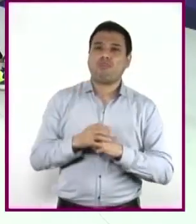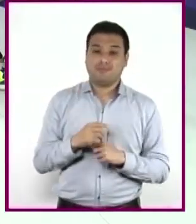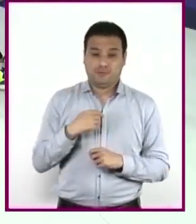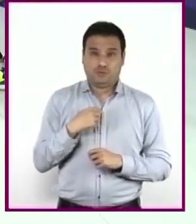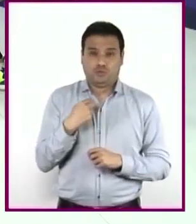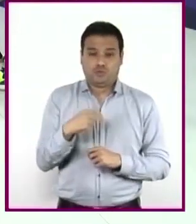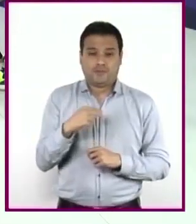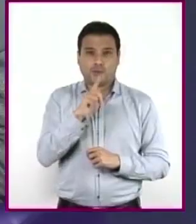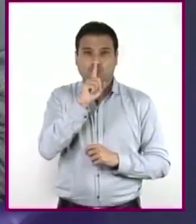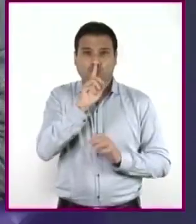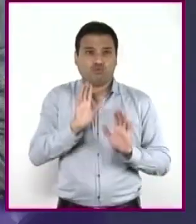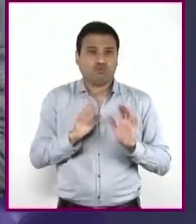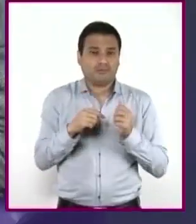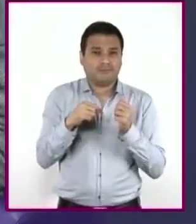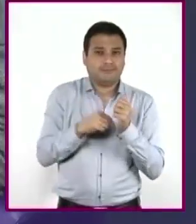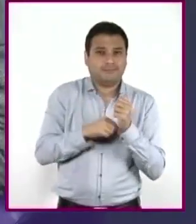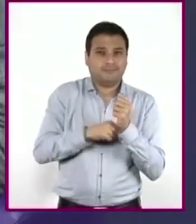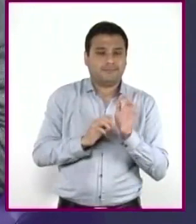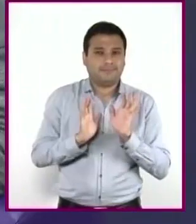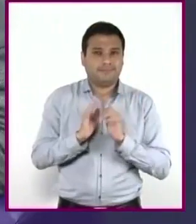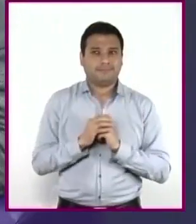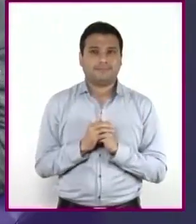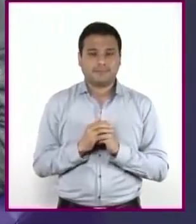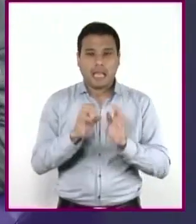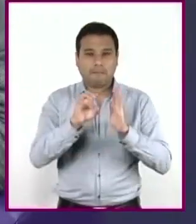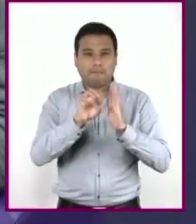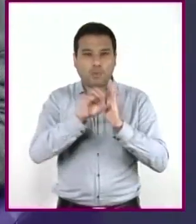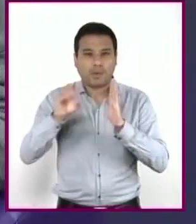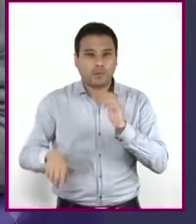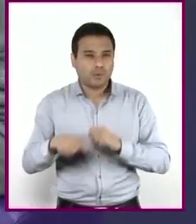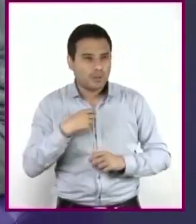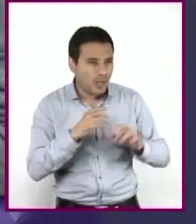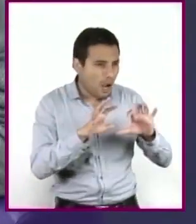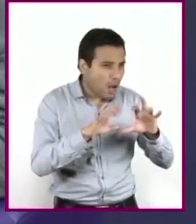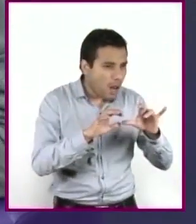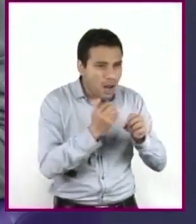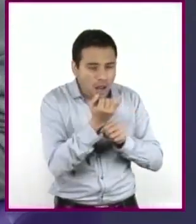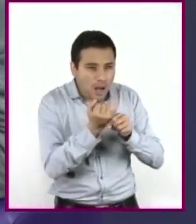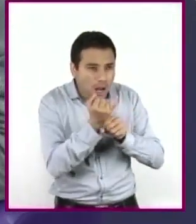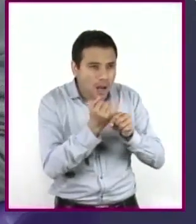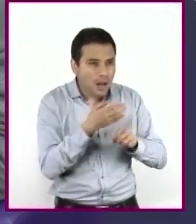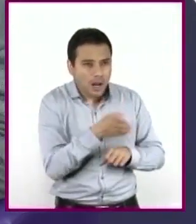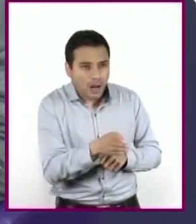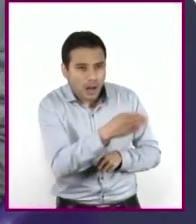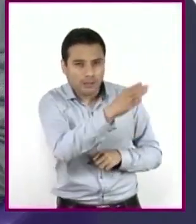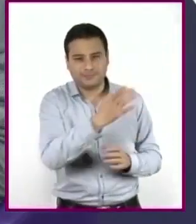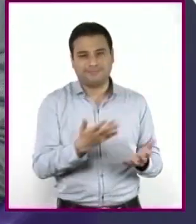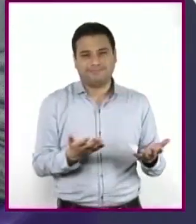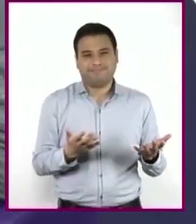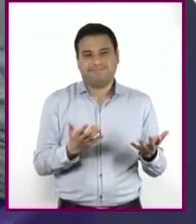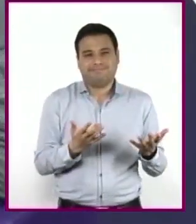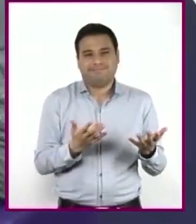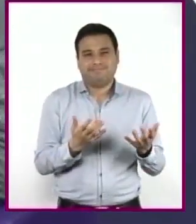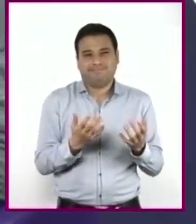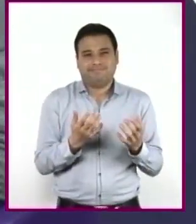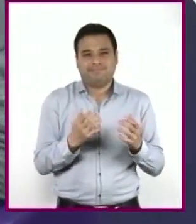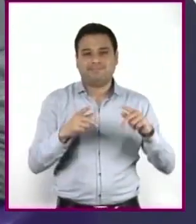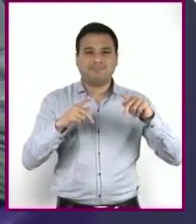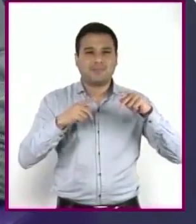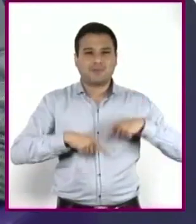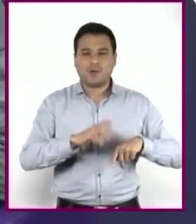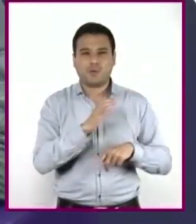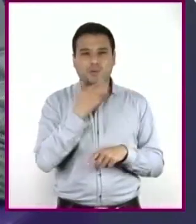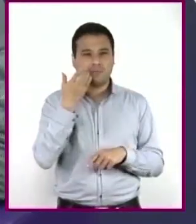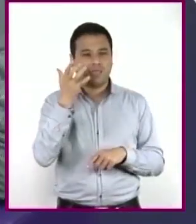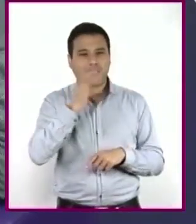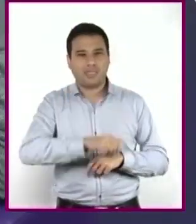lo hizo. Porque, bueno, a menos que rastrees a la persona, pero pues casi nadie lo hace.